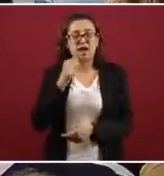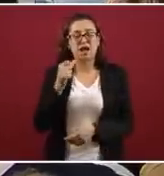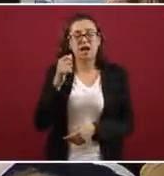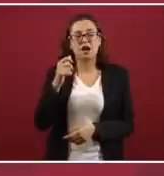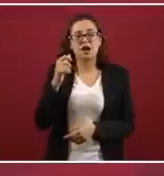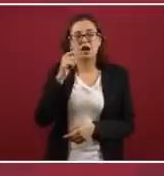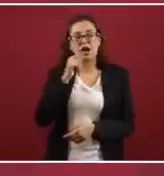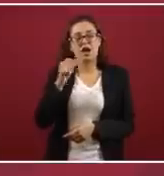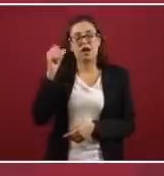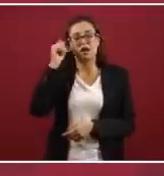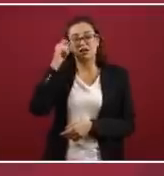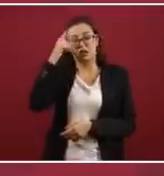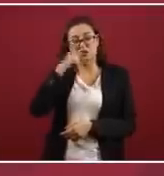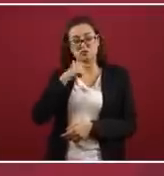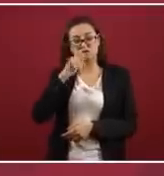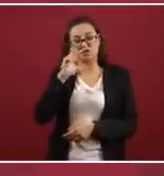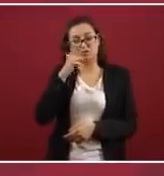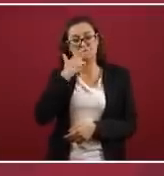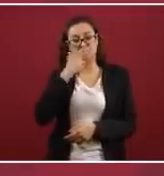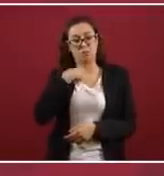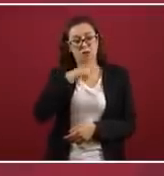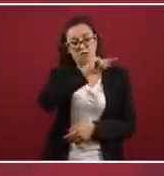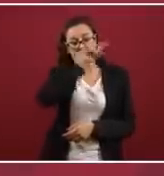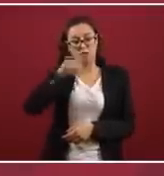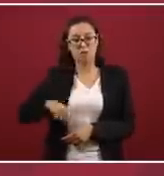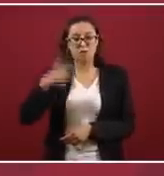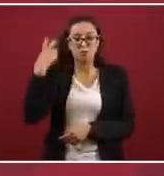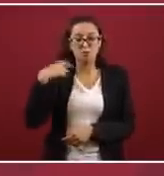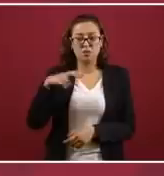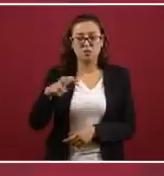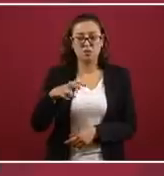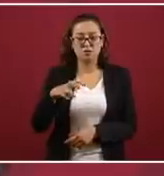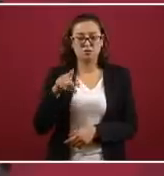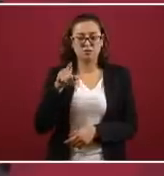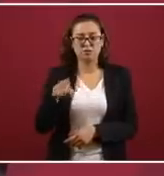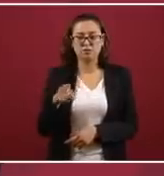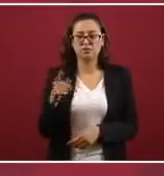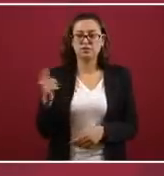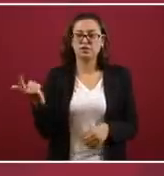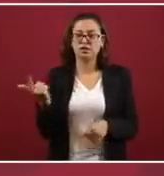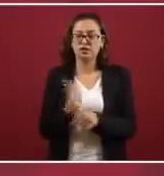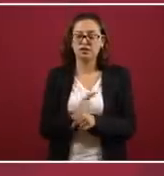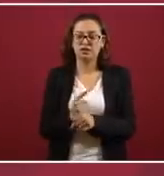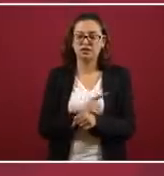un empresario que no se me puede olvidar su apellido,